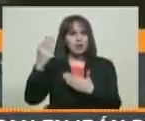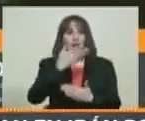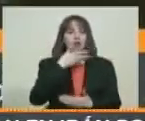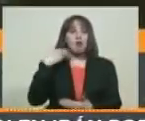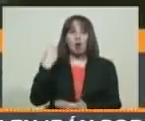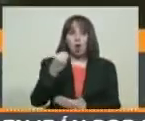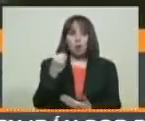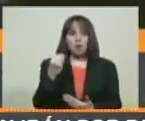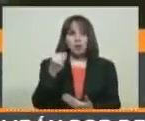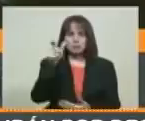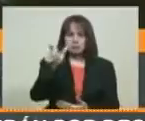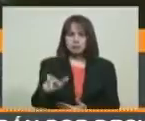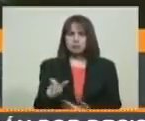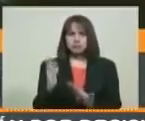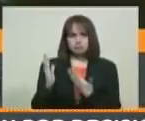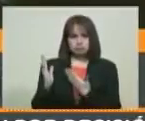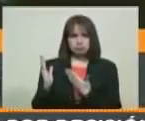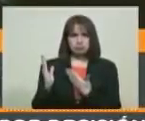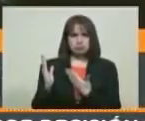joven muchacho,